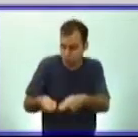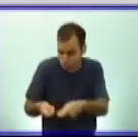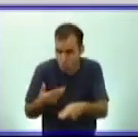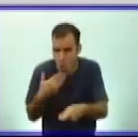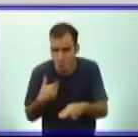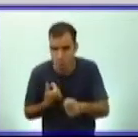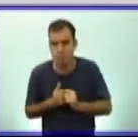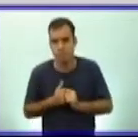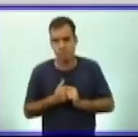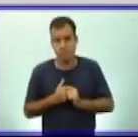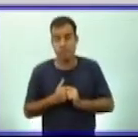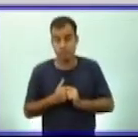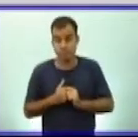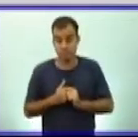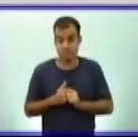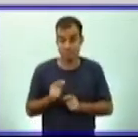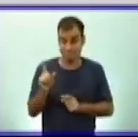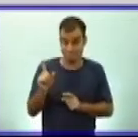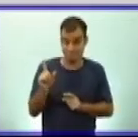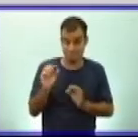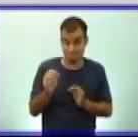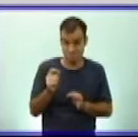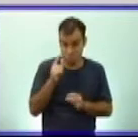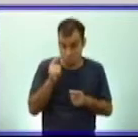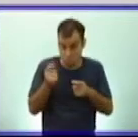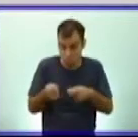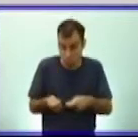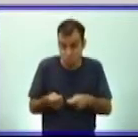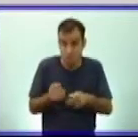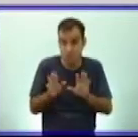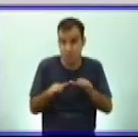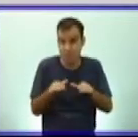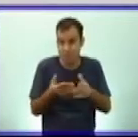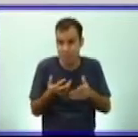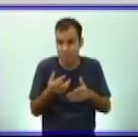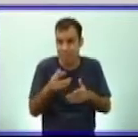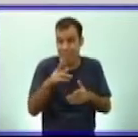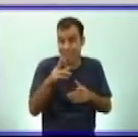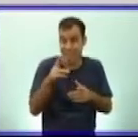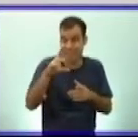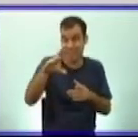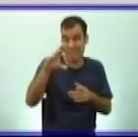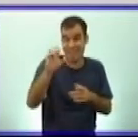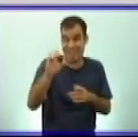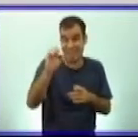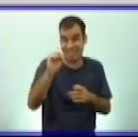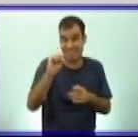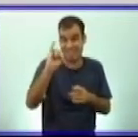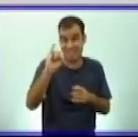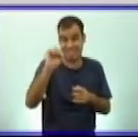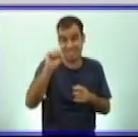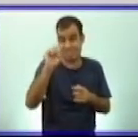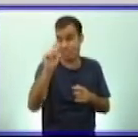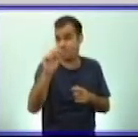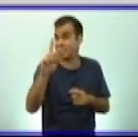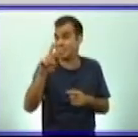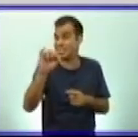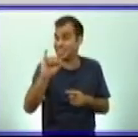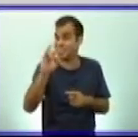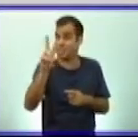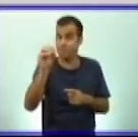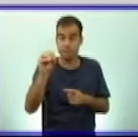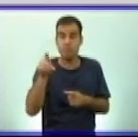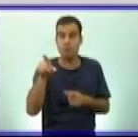el voltímetro está colocado en el elemento resistivo, el valor de su lectura es